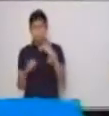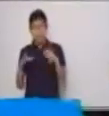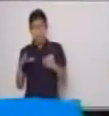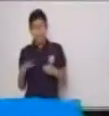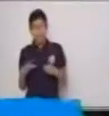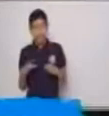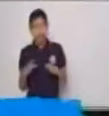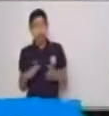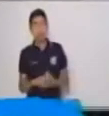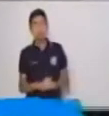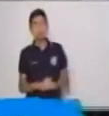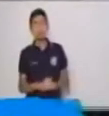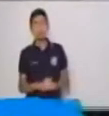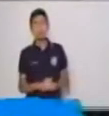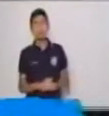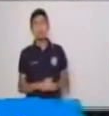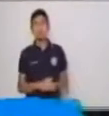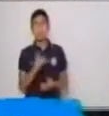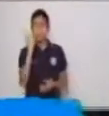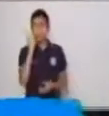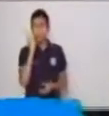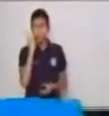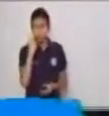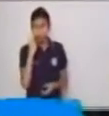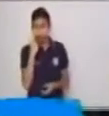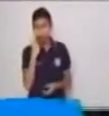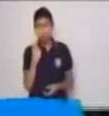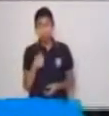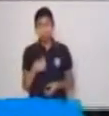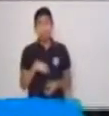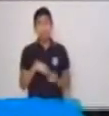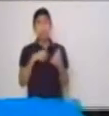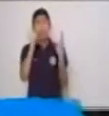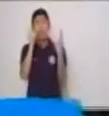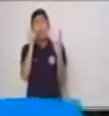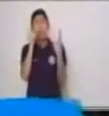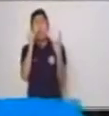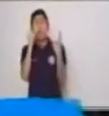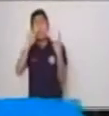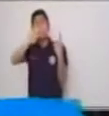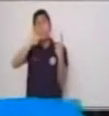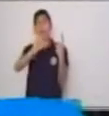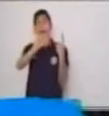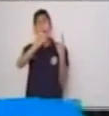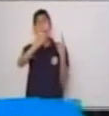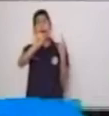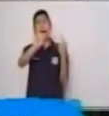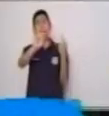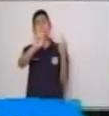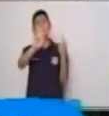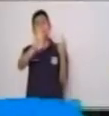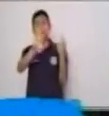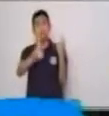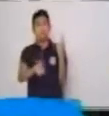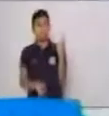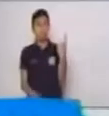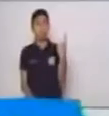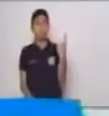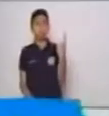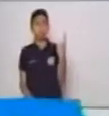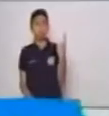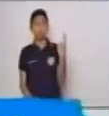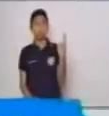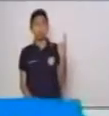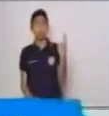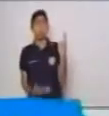¿verdad? Entonces, vean acá, el niño, Javier, llegó a